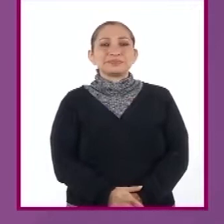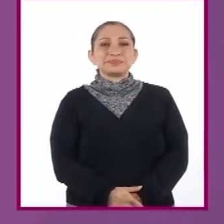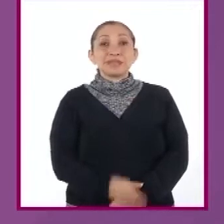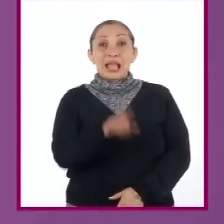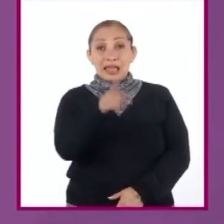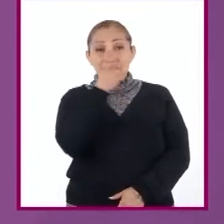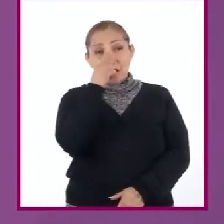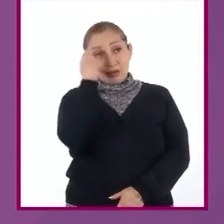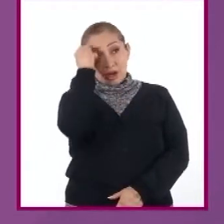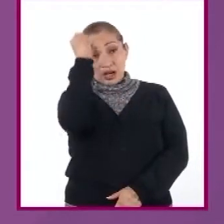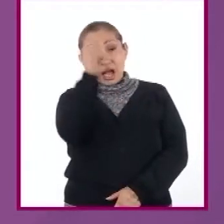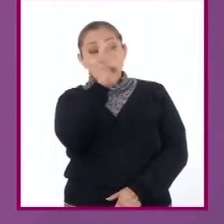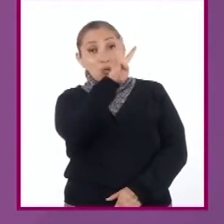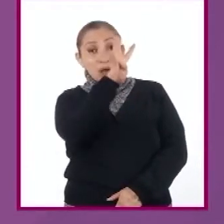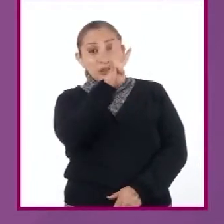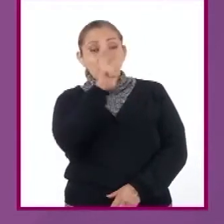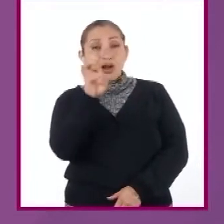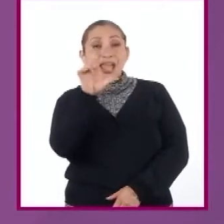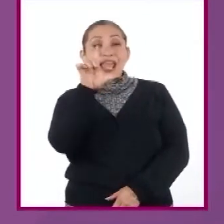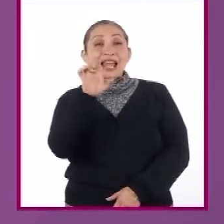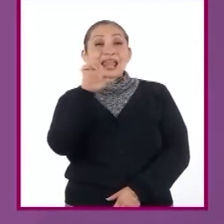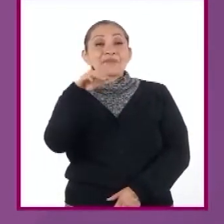Postuló la teoría de los 4 elementos.